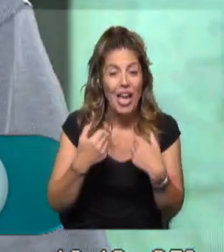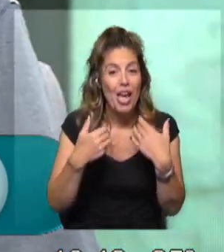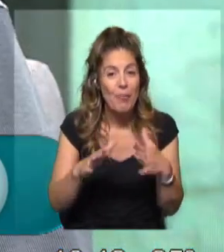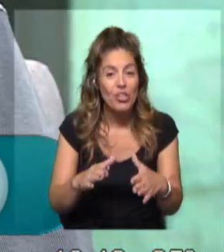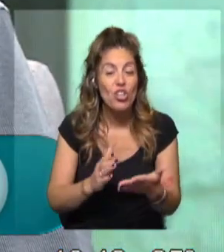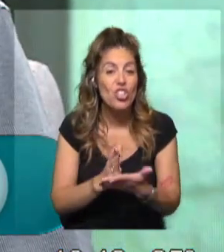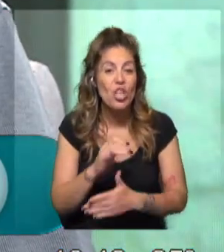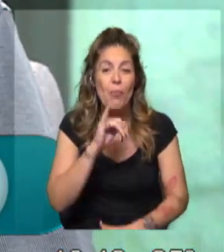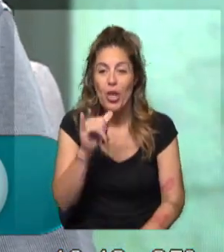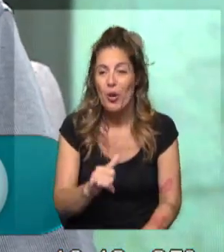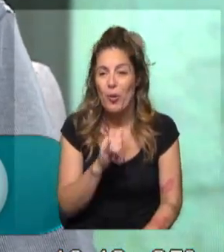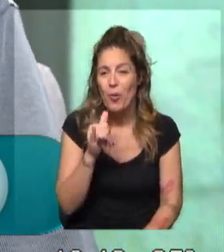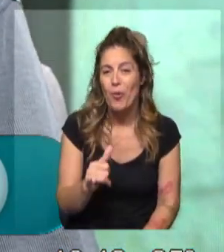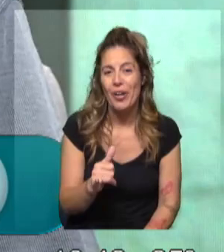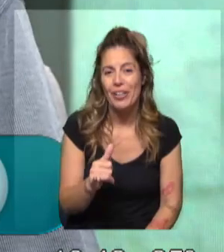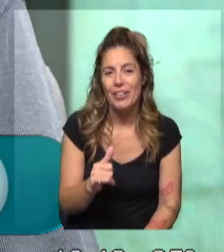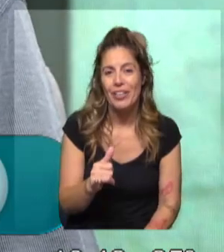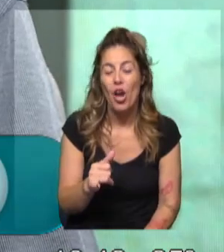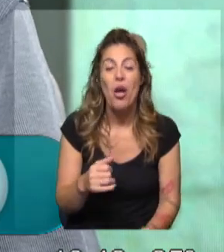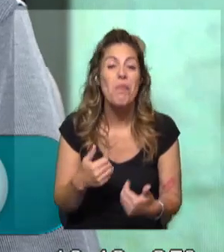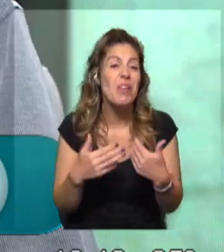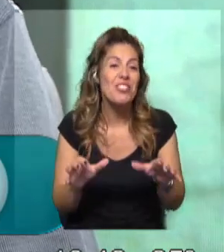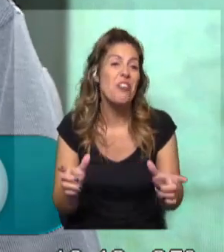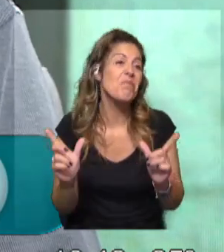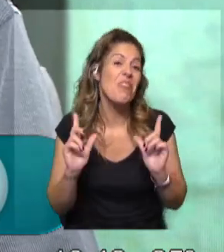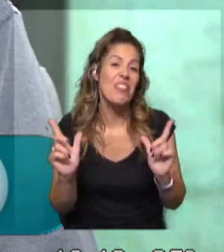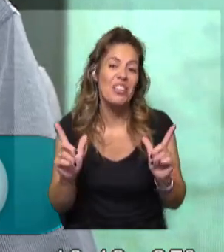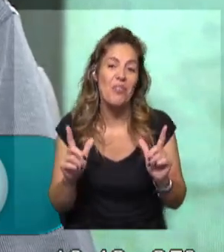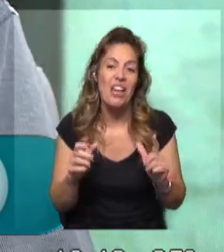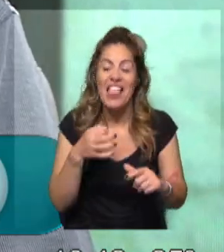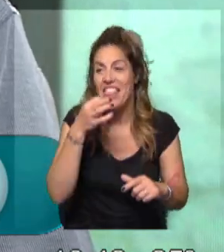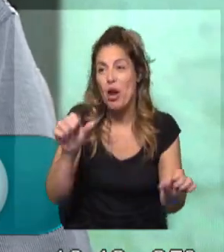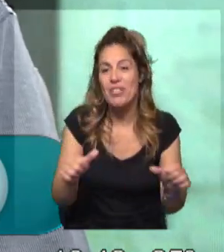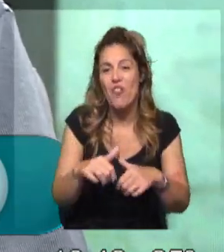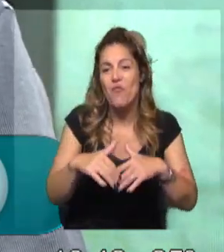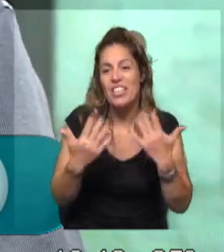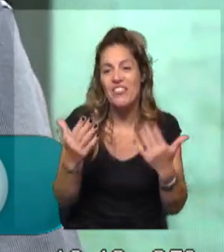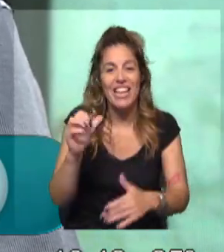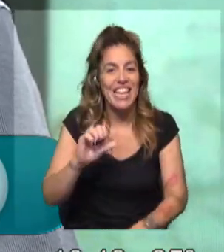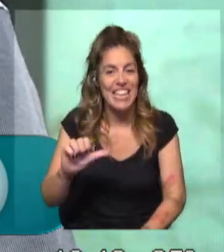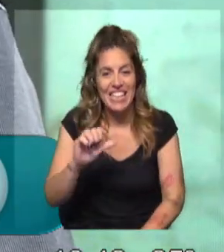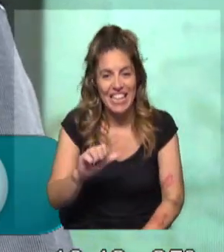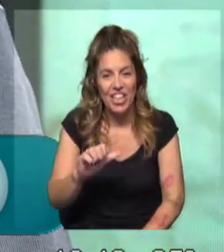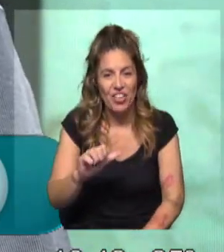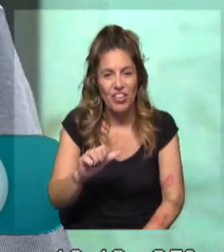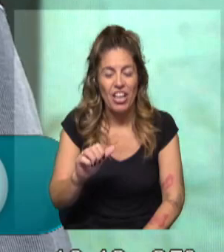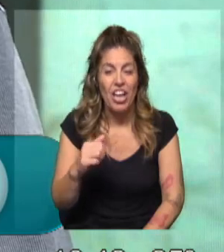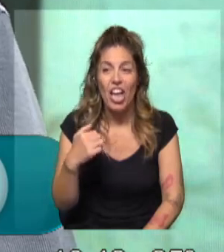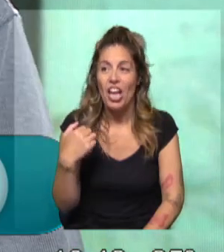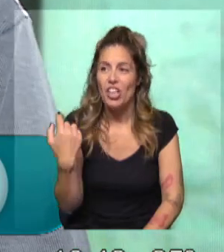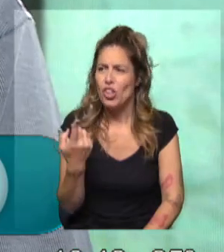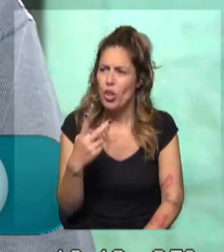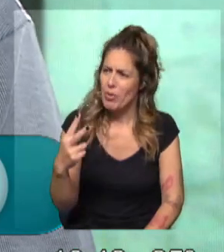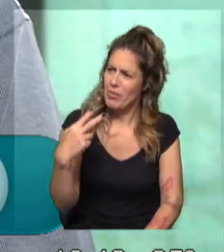siempre cuento, empezó como una aventura. Sí. Porque dijimos, vamos a hacer un festival en enero. Y todo el mundo me miró y